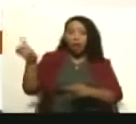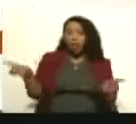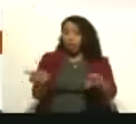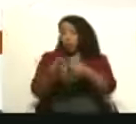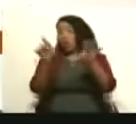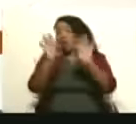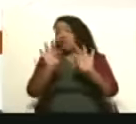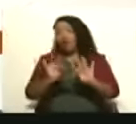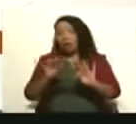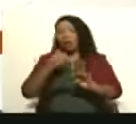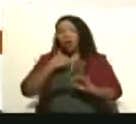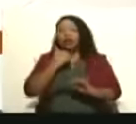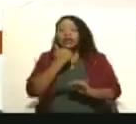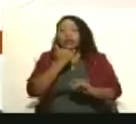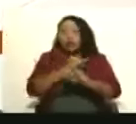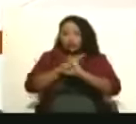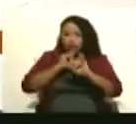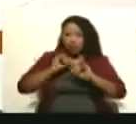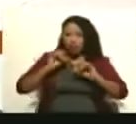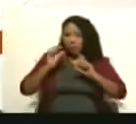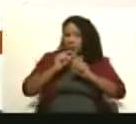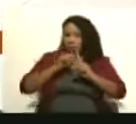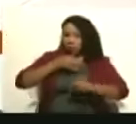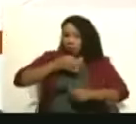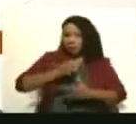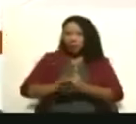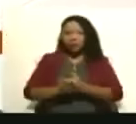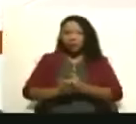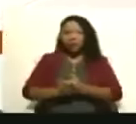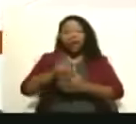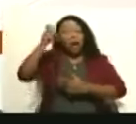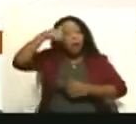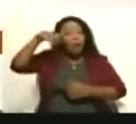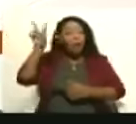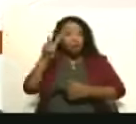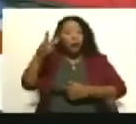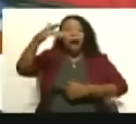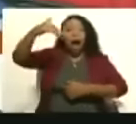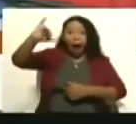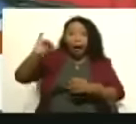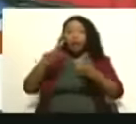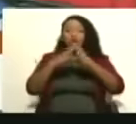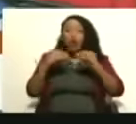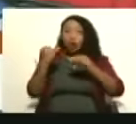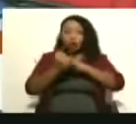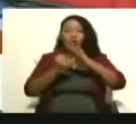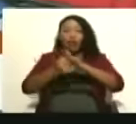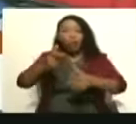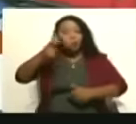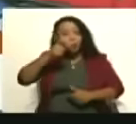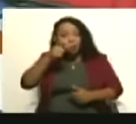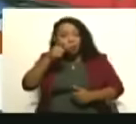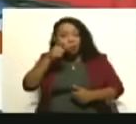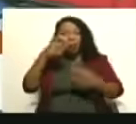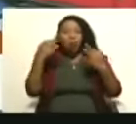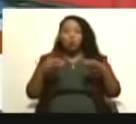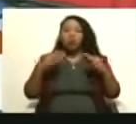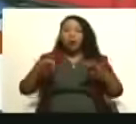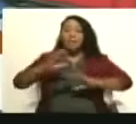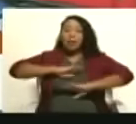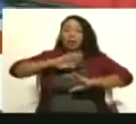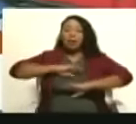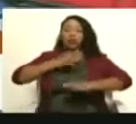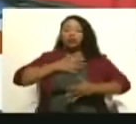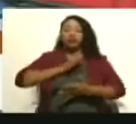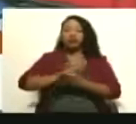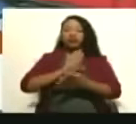finalizar, el pueblo de Venezuela cuenta con todos sus órganos de seguridad ciudadana para las tareas normales y comunes del bienestar, la tranquilidad y